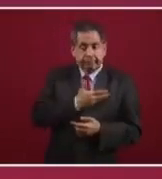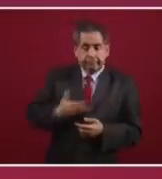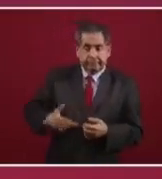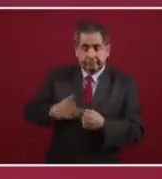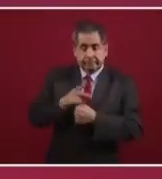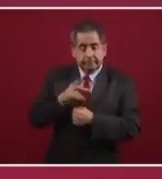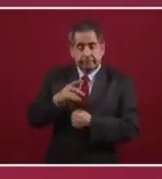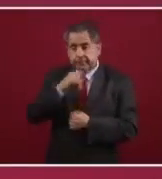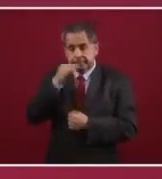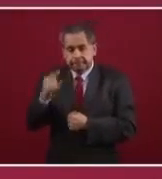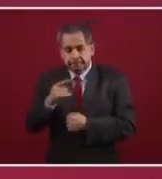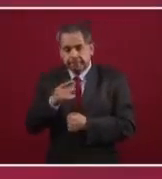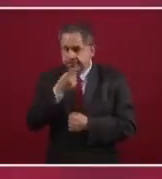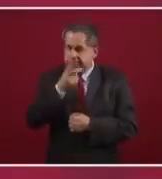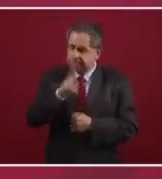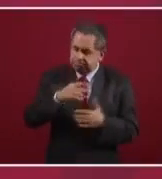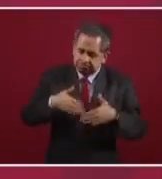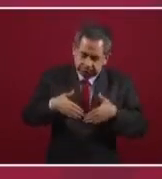honestidad,